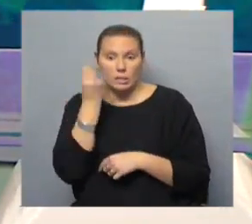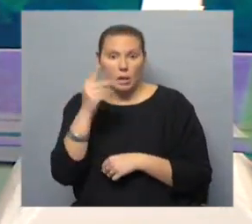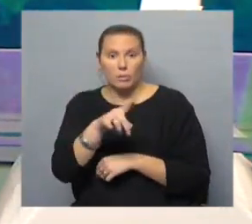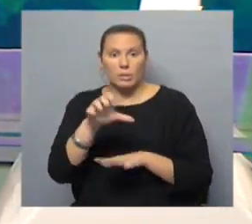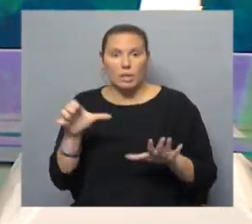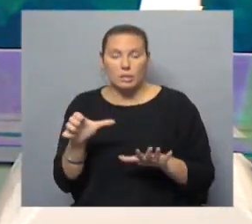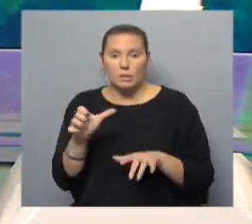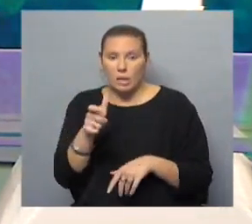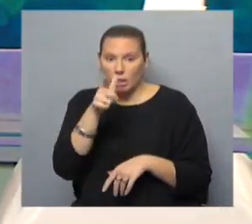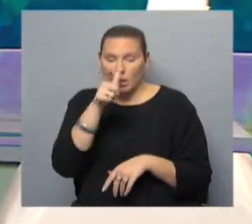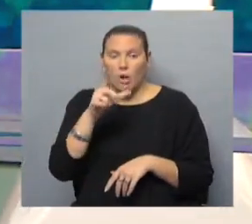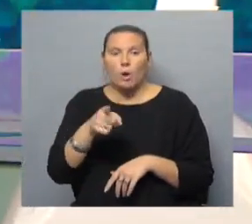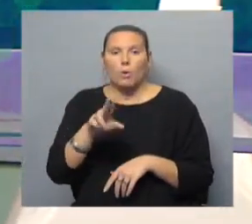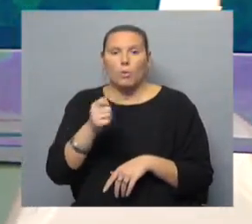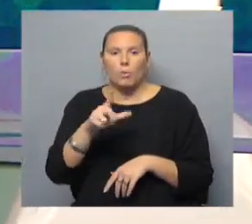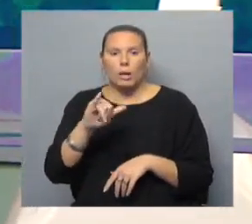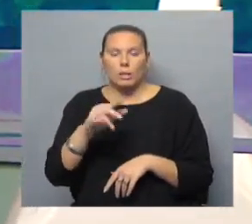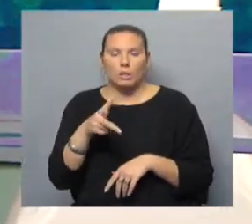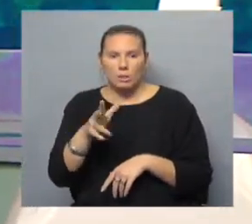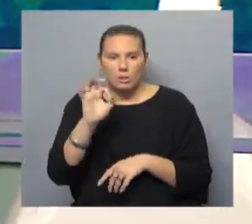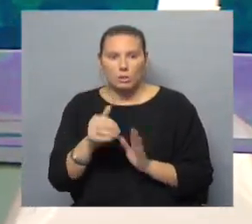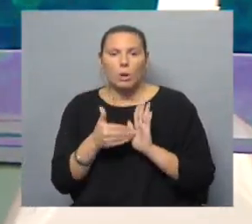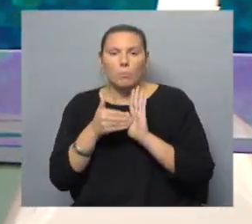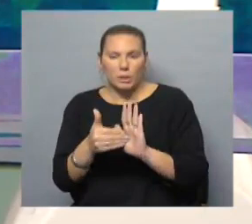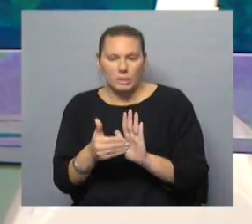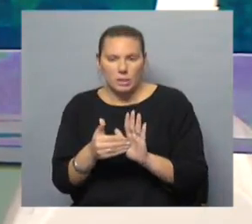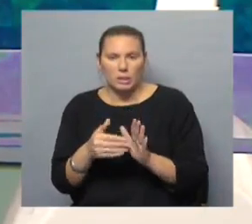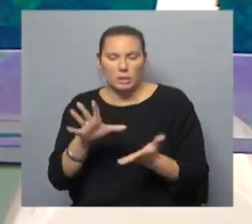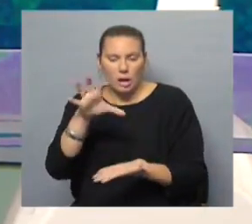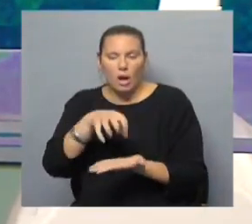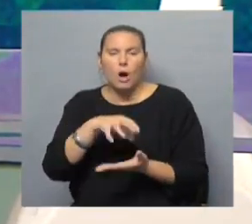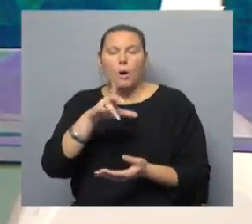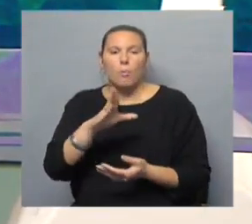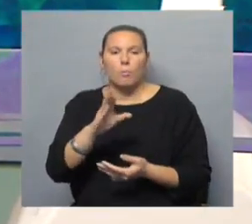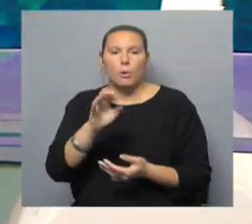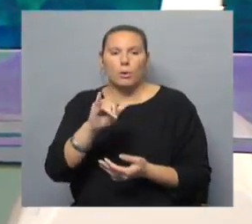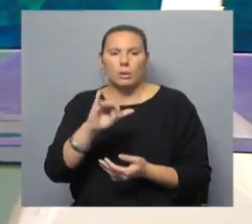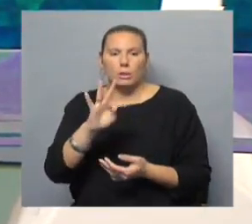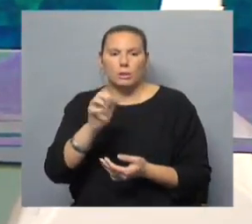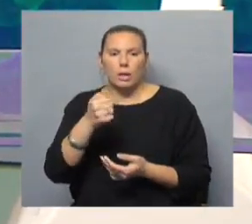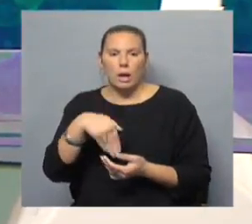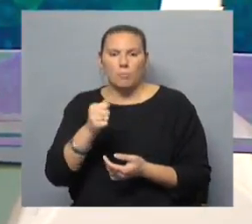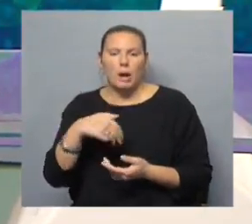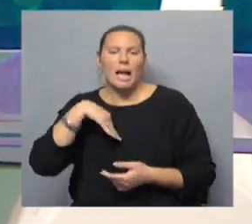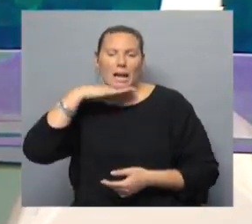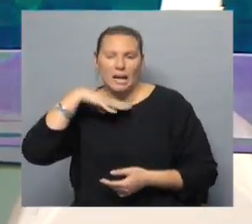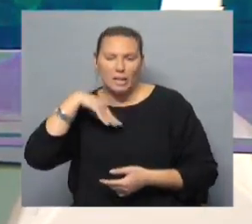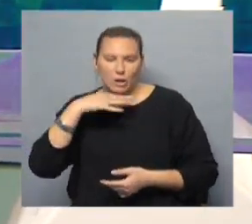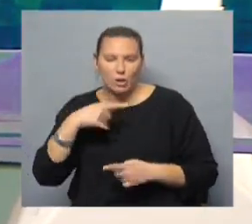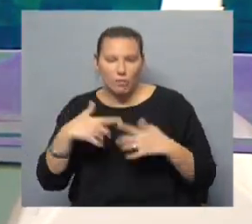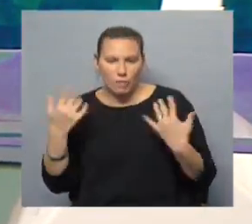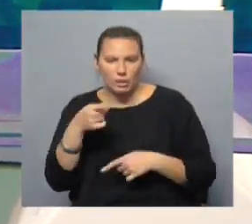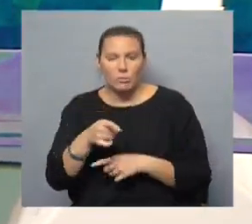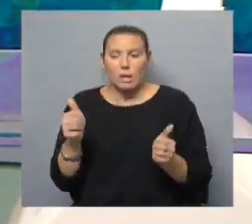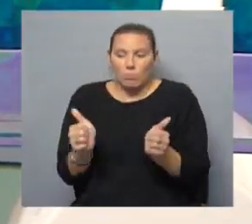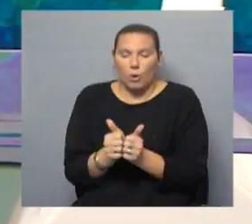julio, Gualicho se presenta en el Canelones Rock Fest en el Complejo Cultural Politeama para presentar su nuevo EP Red. Van a estar tocando